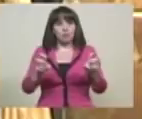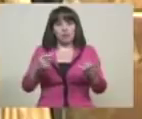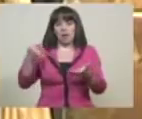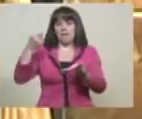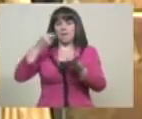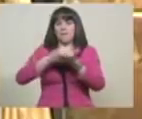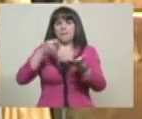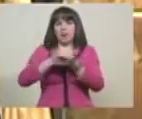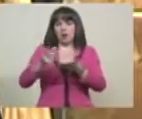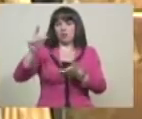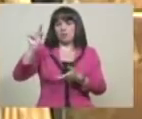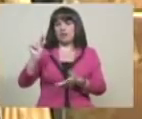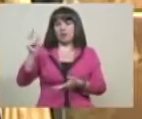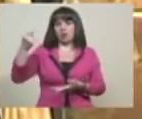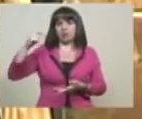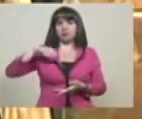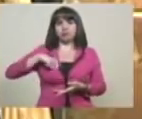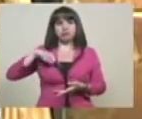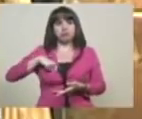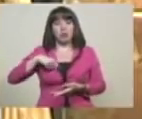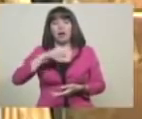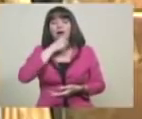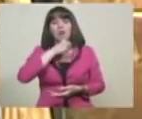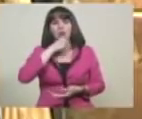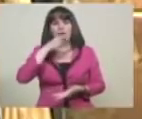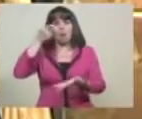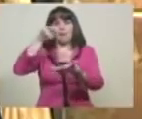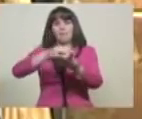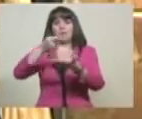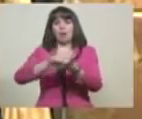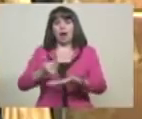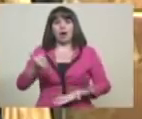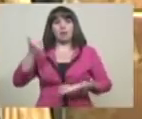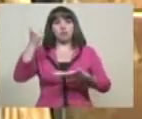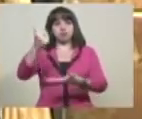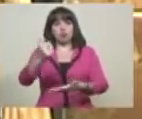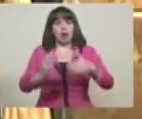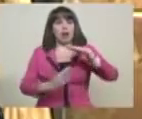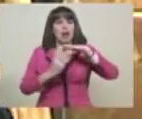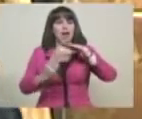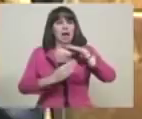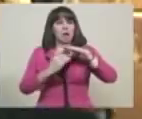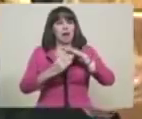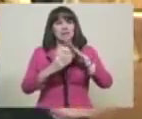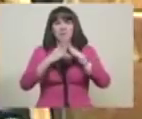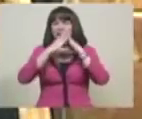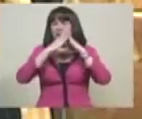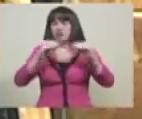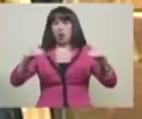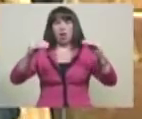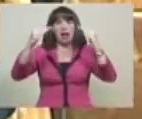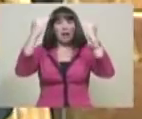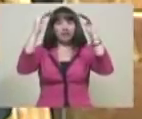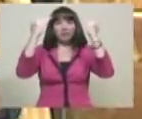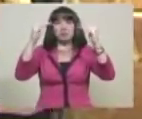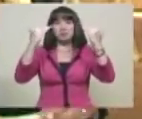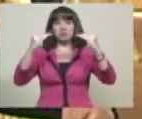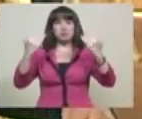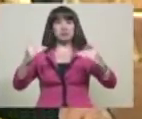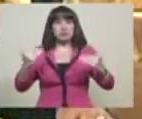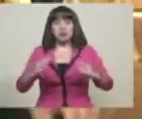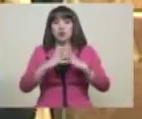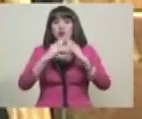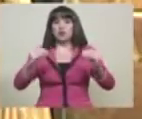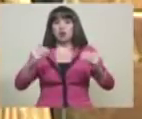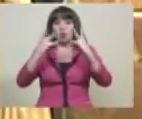mínimo, las pensiones y la base de salario para todas las tablas